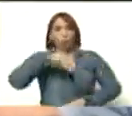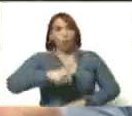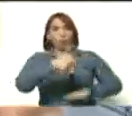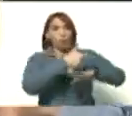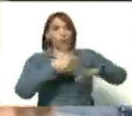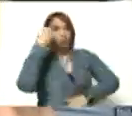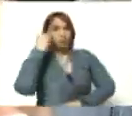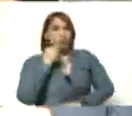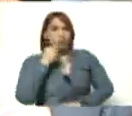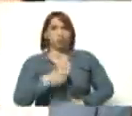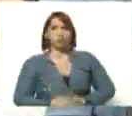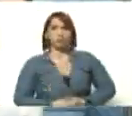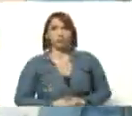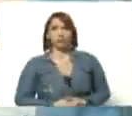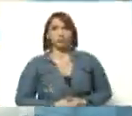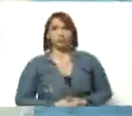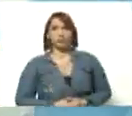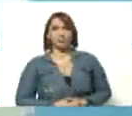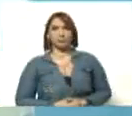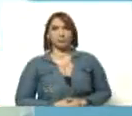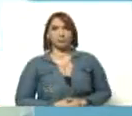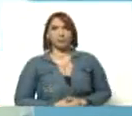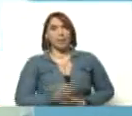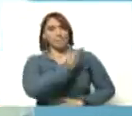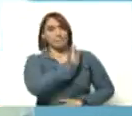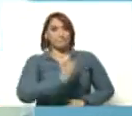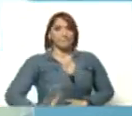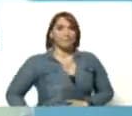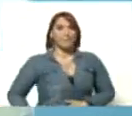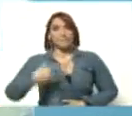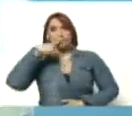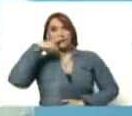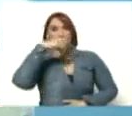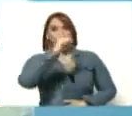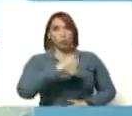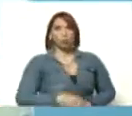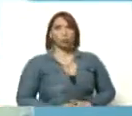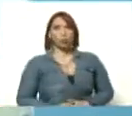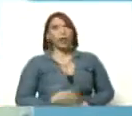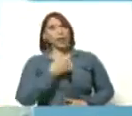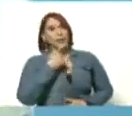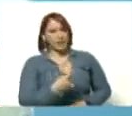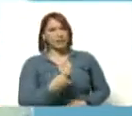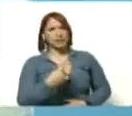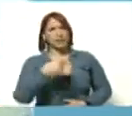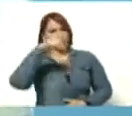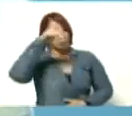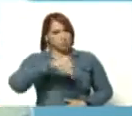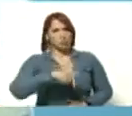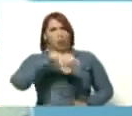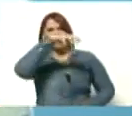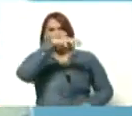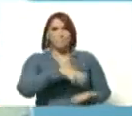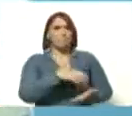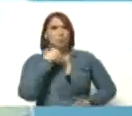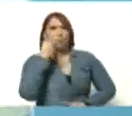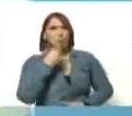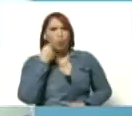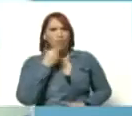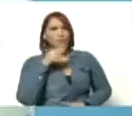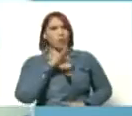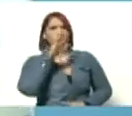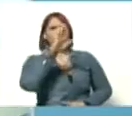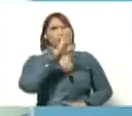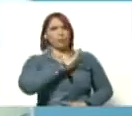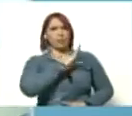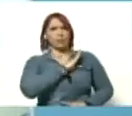bolivariano, el presidente Nicolás Maduro, le dice: muchachos de esta patria, el futuro les pertenece.